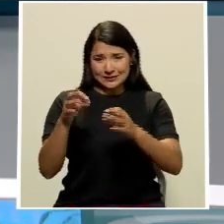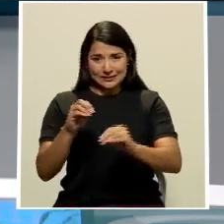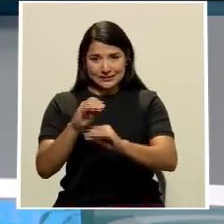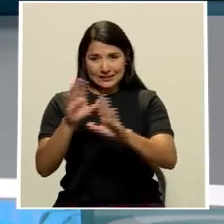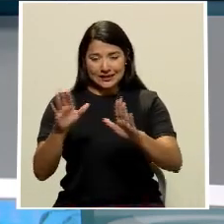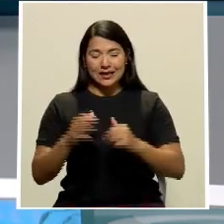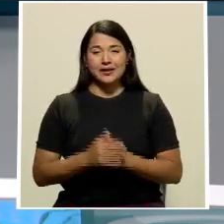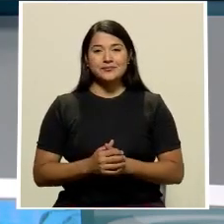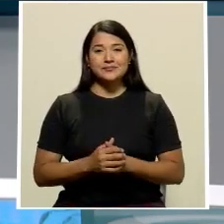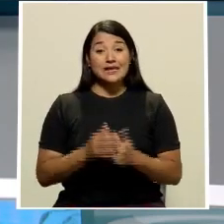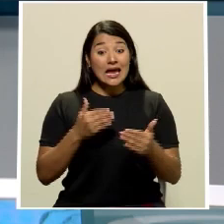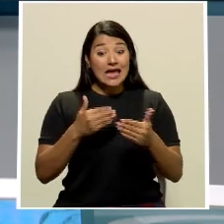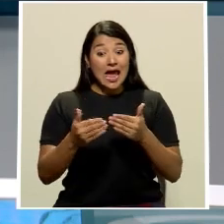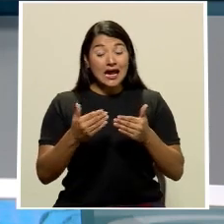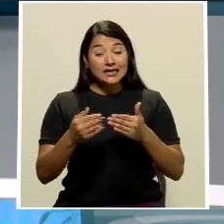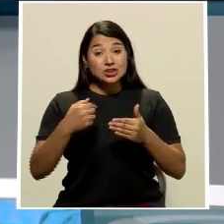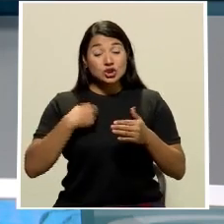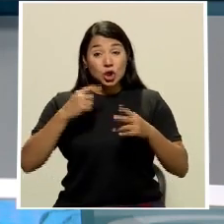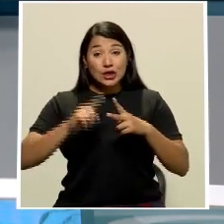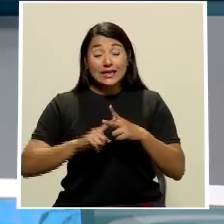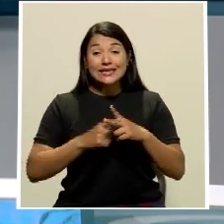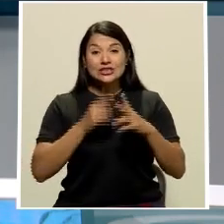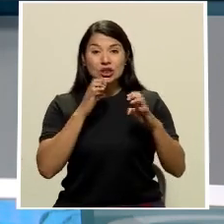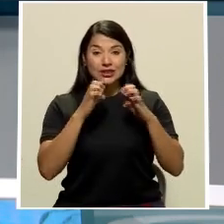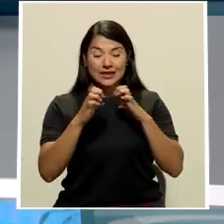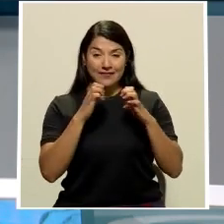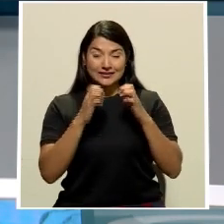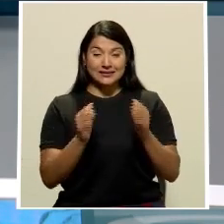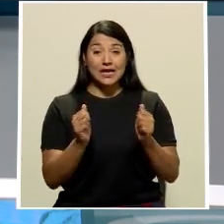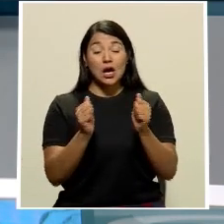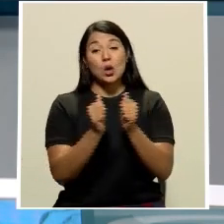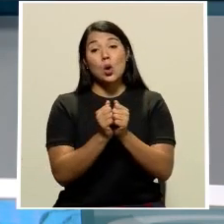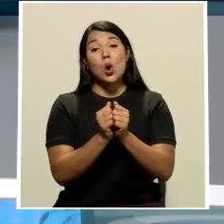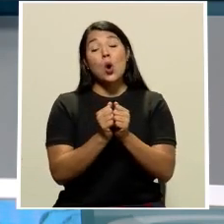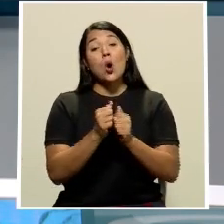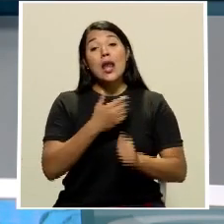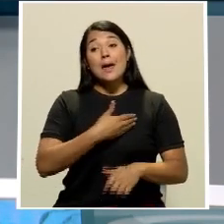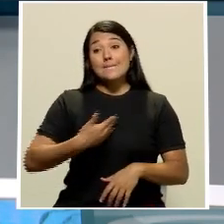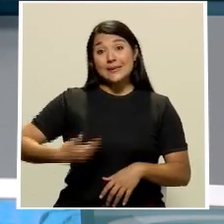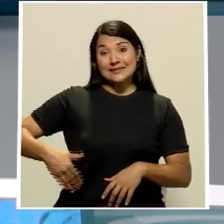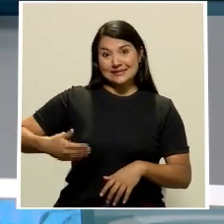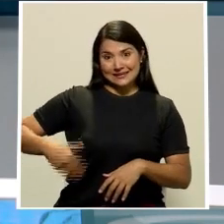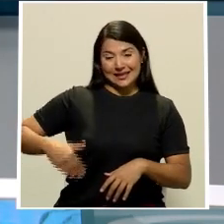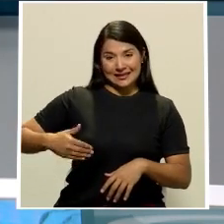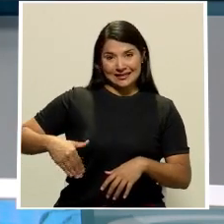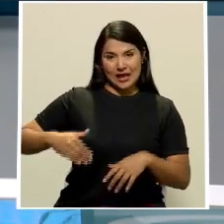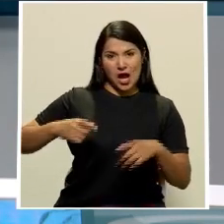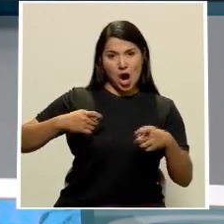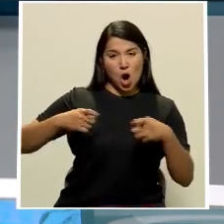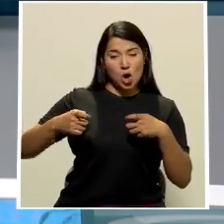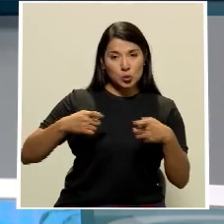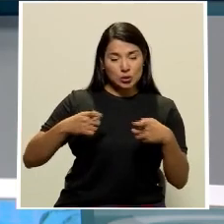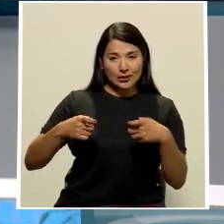contexto. En unos minutos voy a conversar con la presidenta ejecutiva